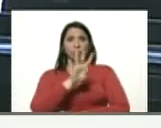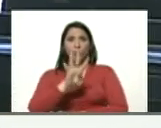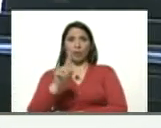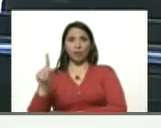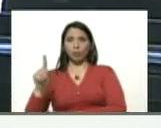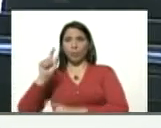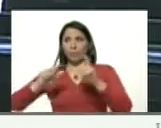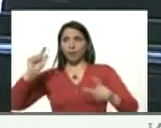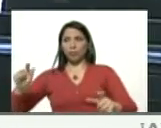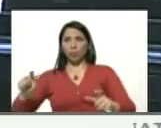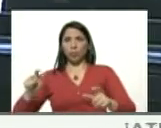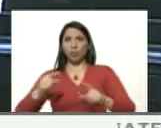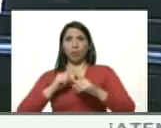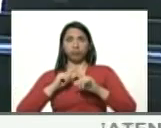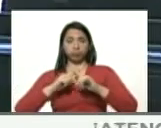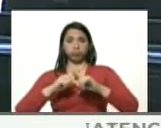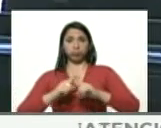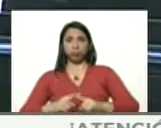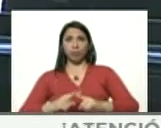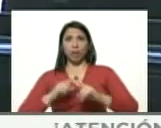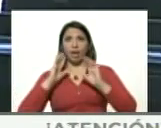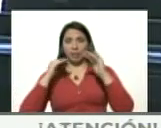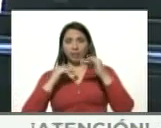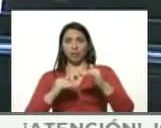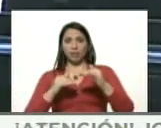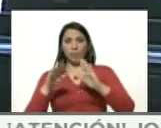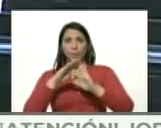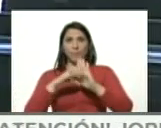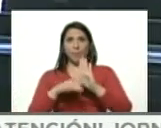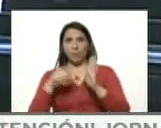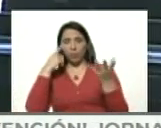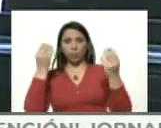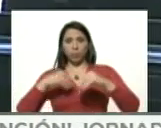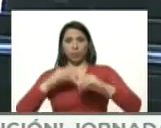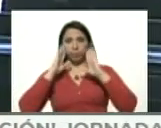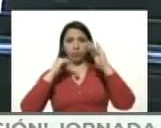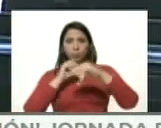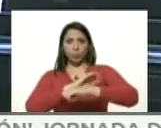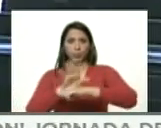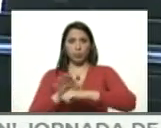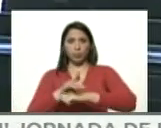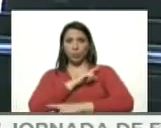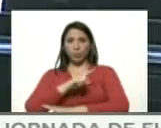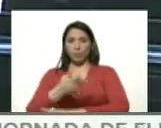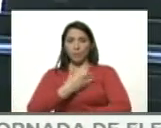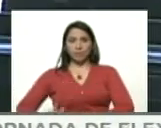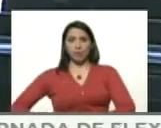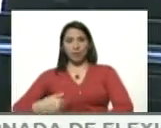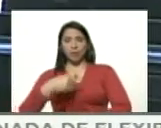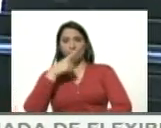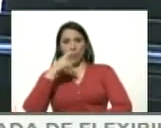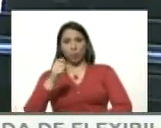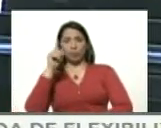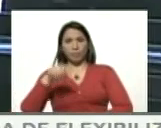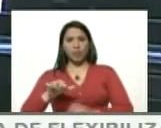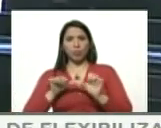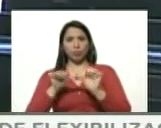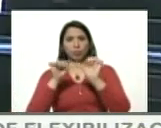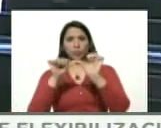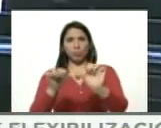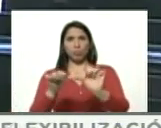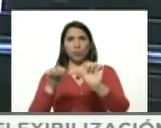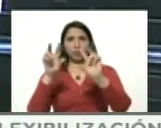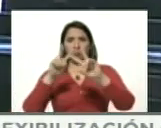registrados, todos debidamente atendidos por el Protocolo Nacional de Atención al COVID-19 ordenado por el Presidente de la República. Continúa también el